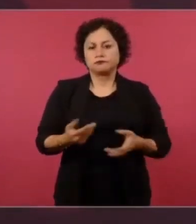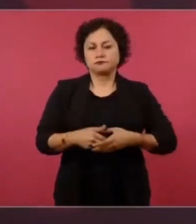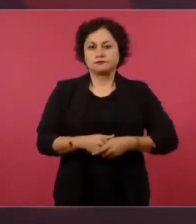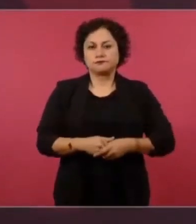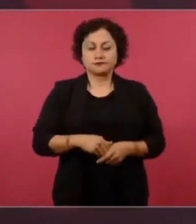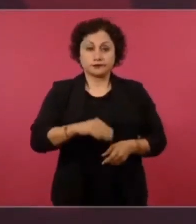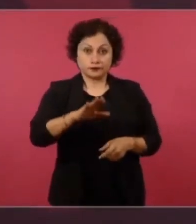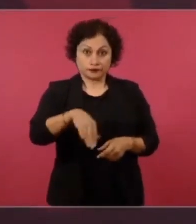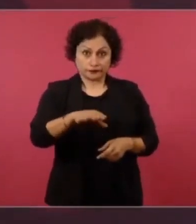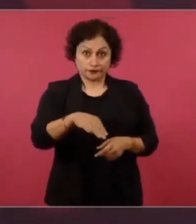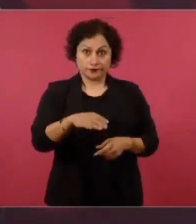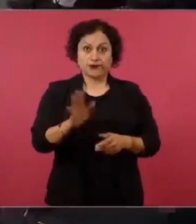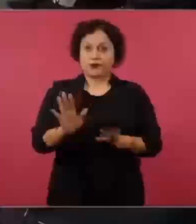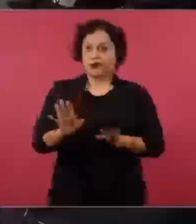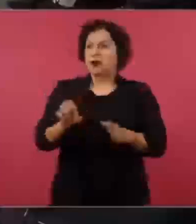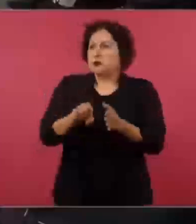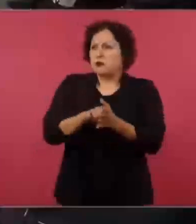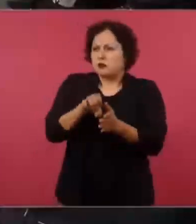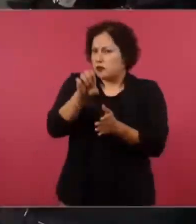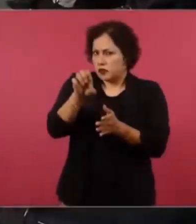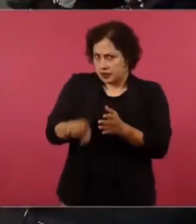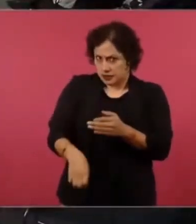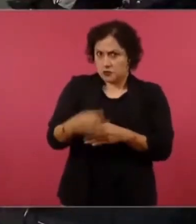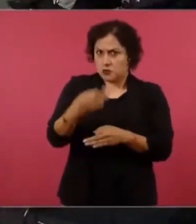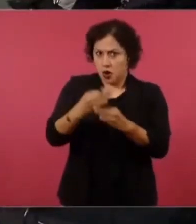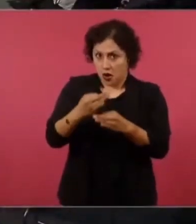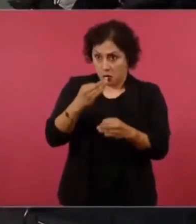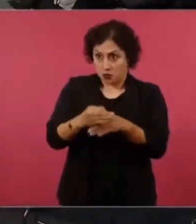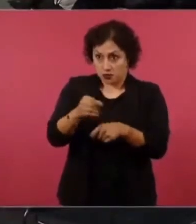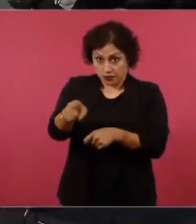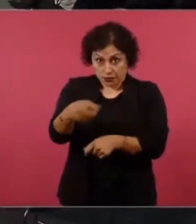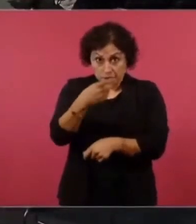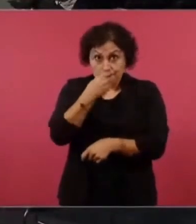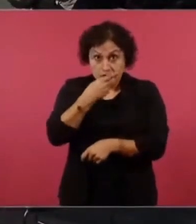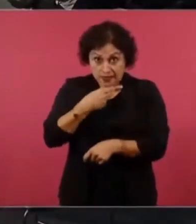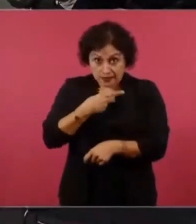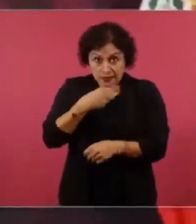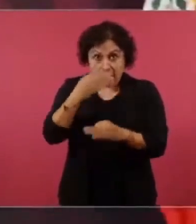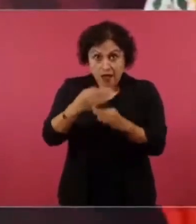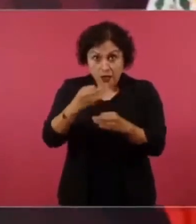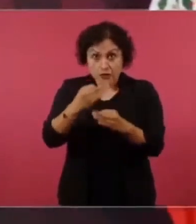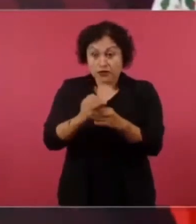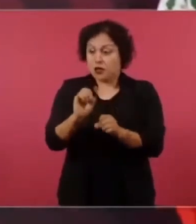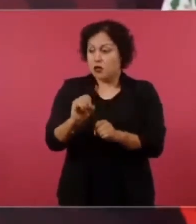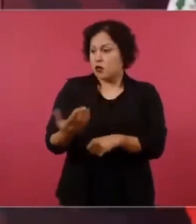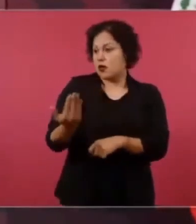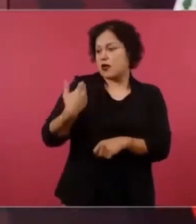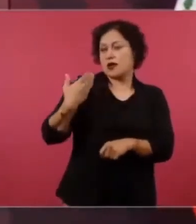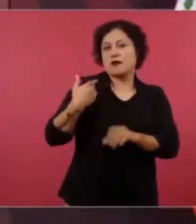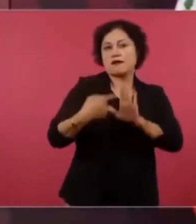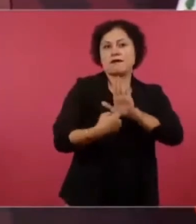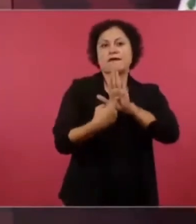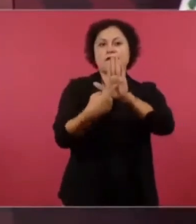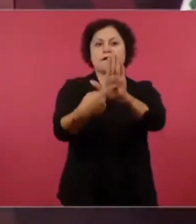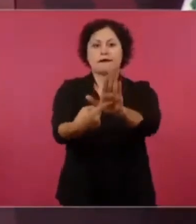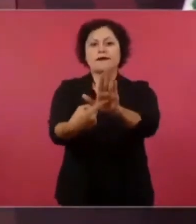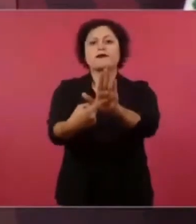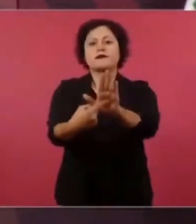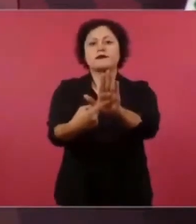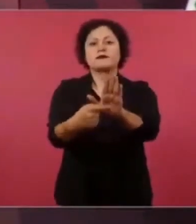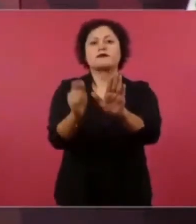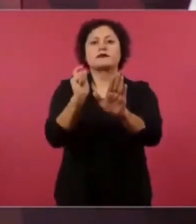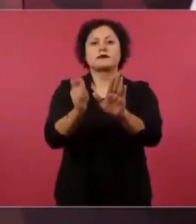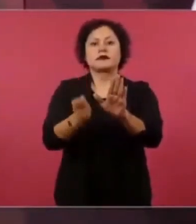Sería probable que como esto que se está ahora señalando, estos expedientes de los